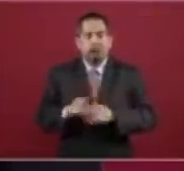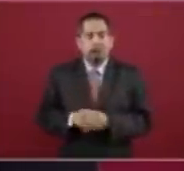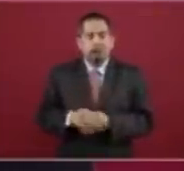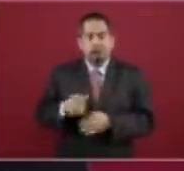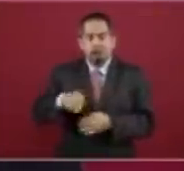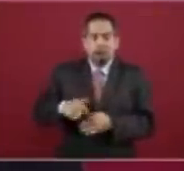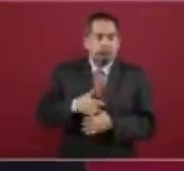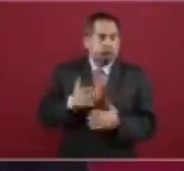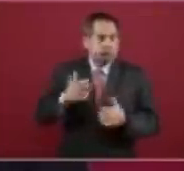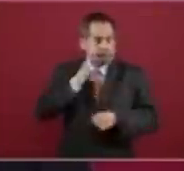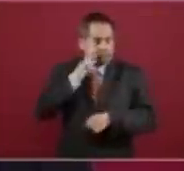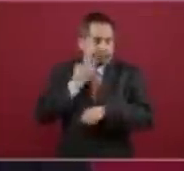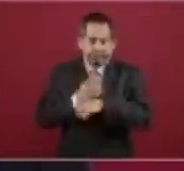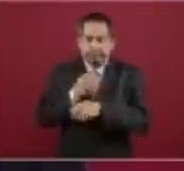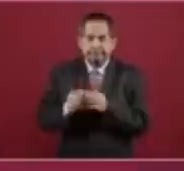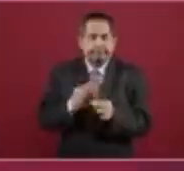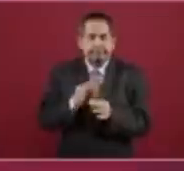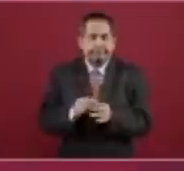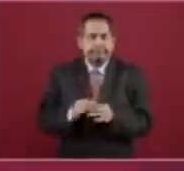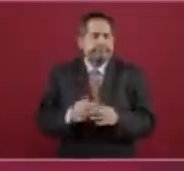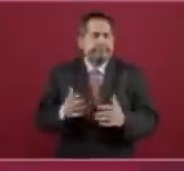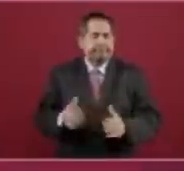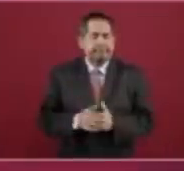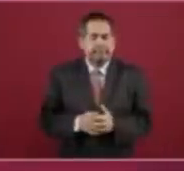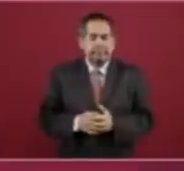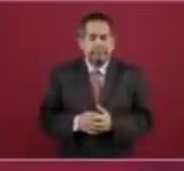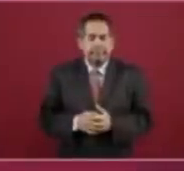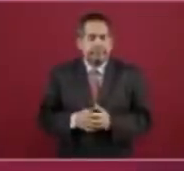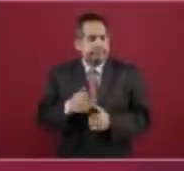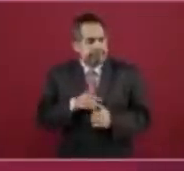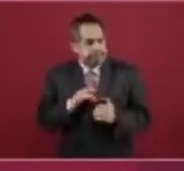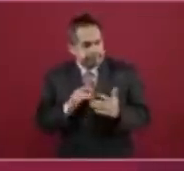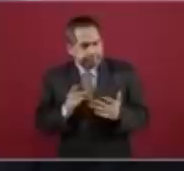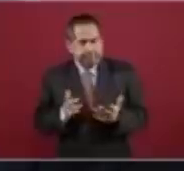haciendo lo que nos corresponde. Les comentaba ayer